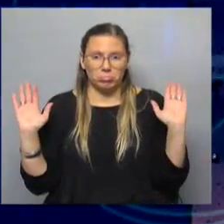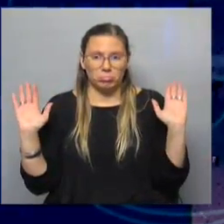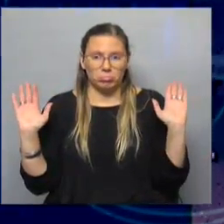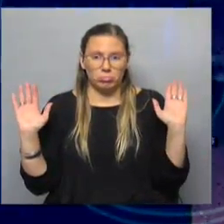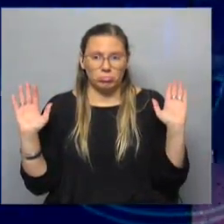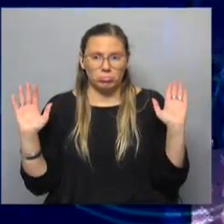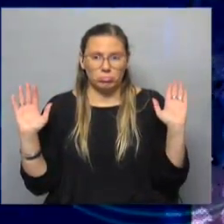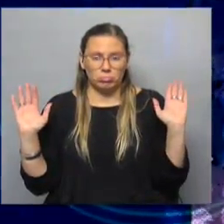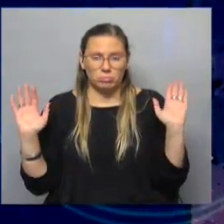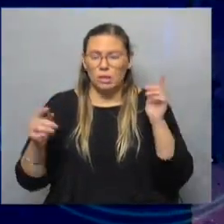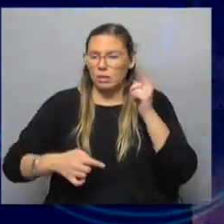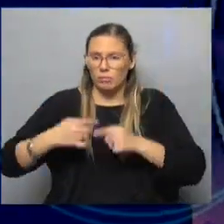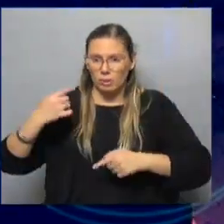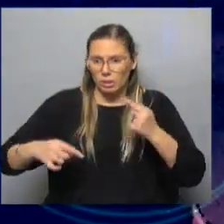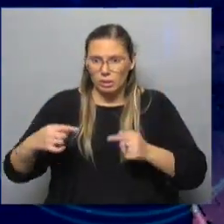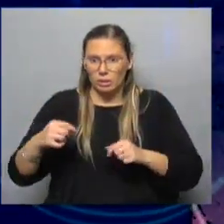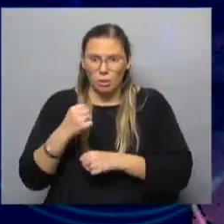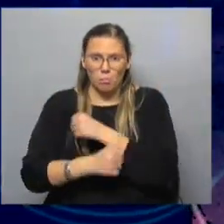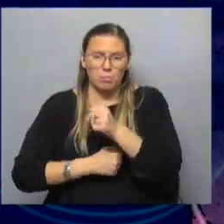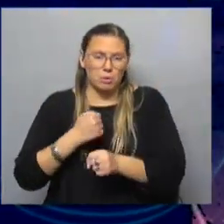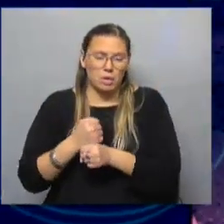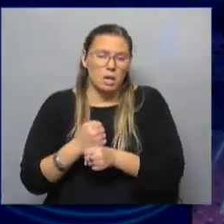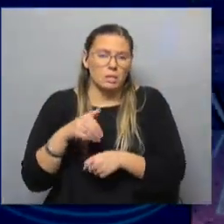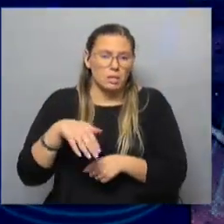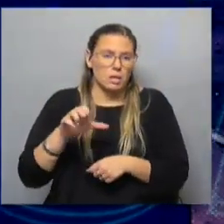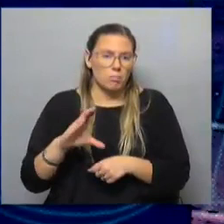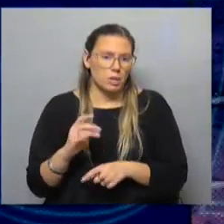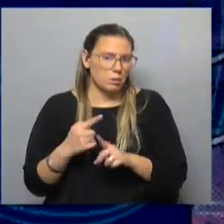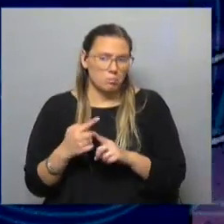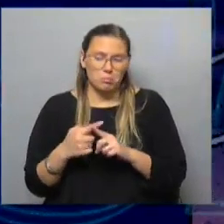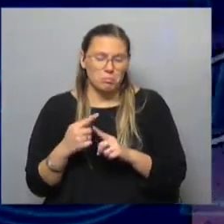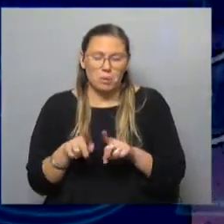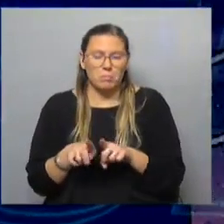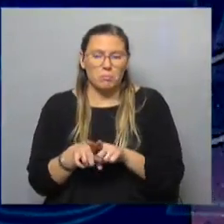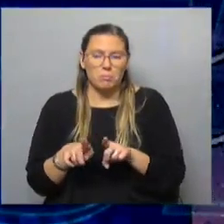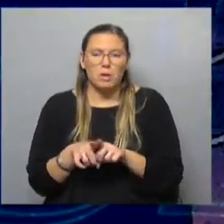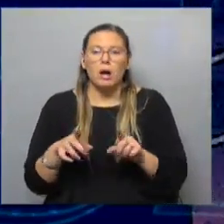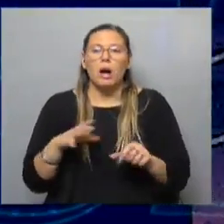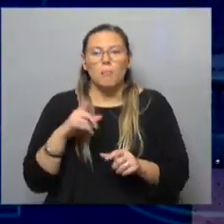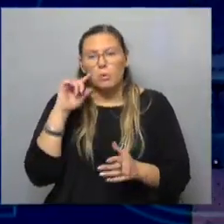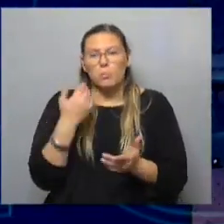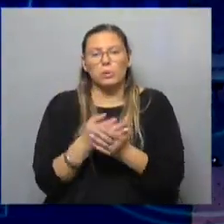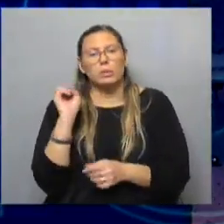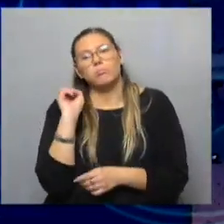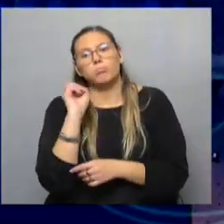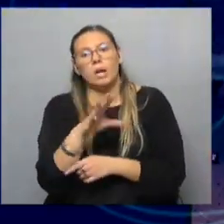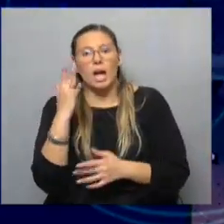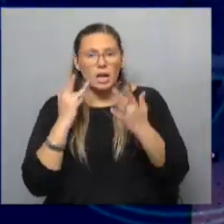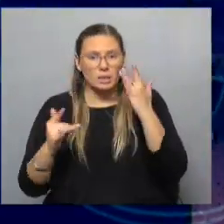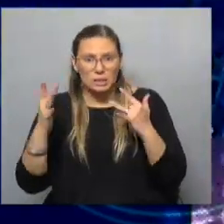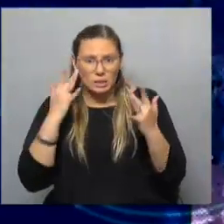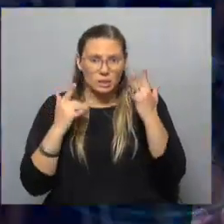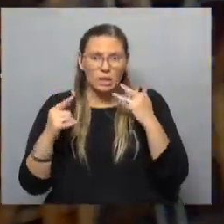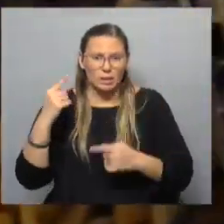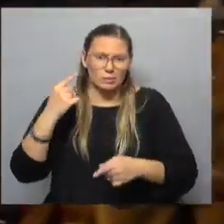como varios llamados que hay por año del MEC, ¿no? Y bueno, había que mandar una propuesta artística con